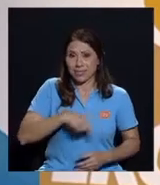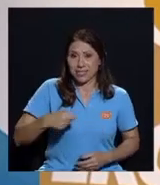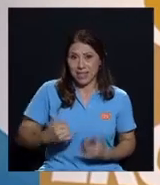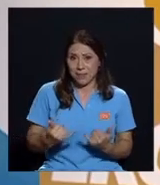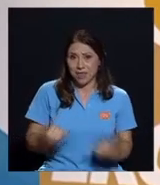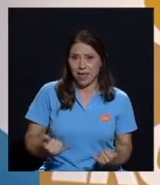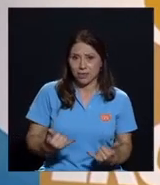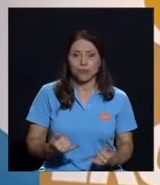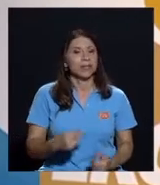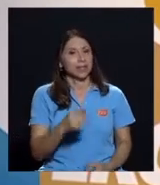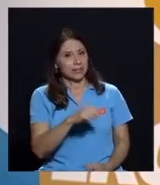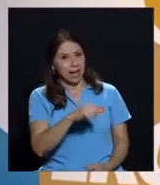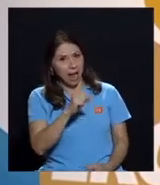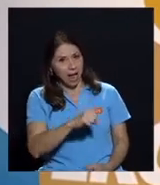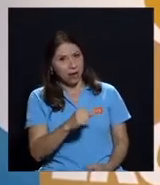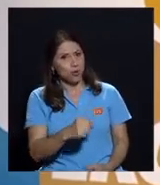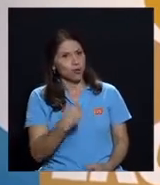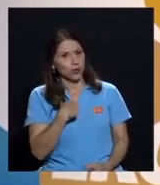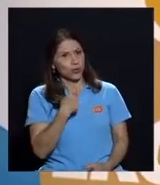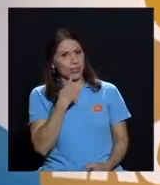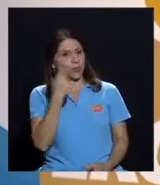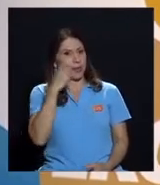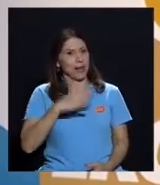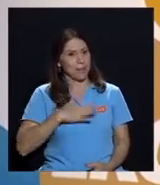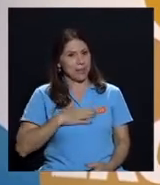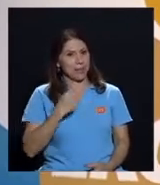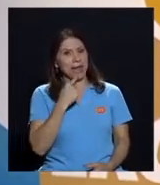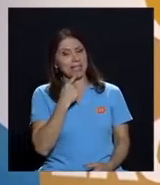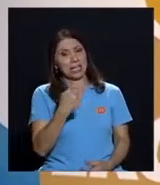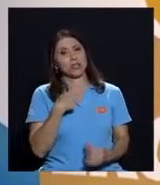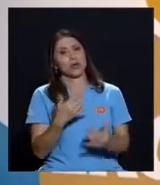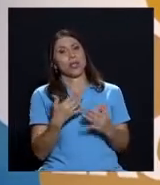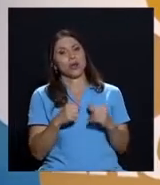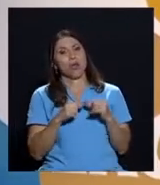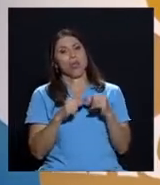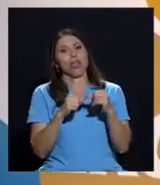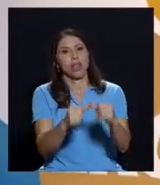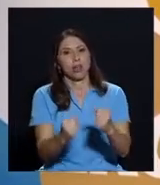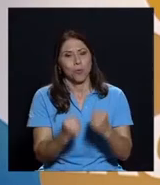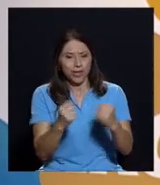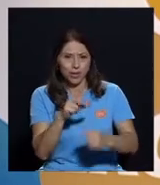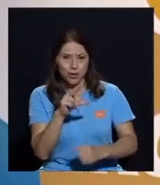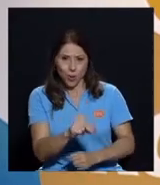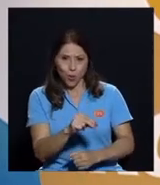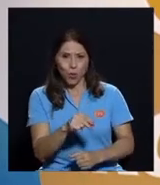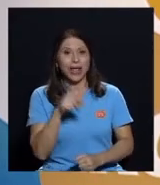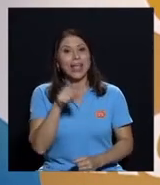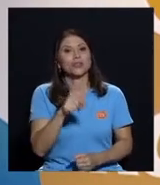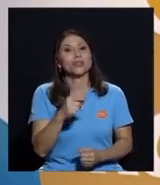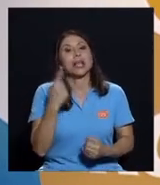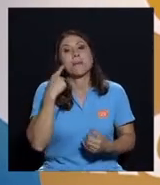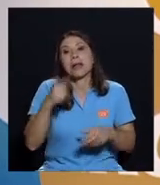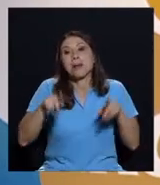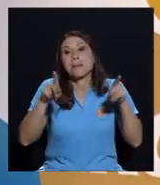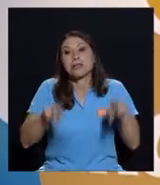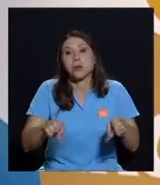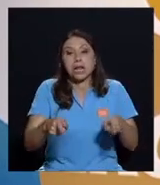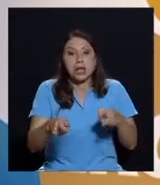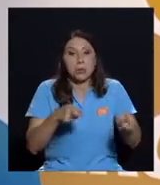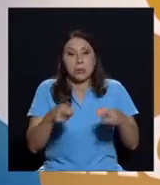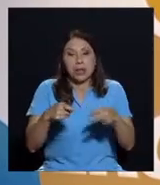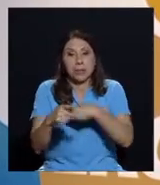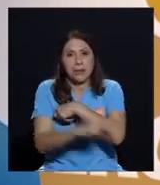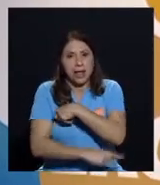para mi caso si fuera presidente porque van a decir que ya me quiero perpetuar en el poder no eso sería para a quien le corresponda tomar las riendas del país